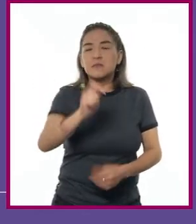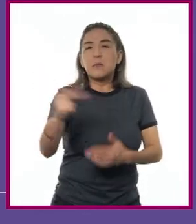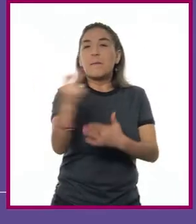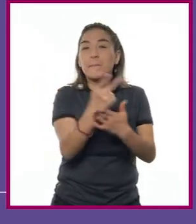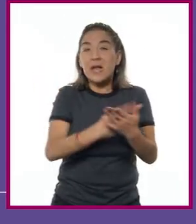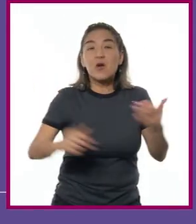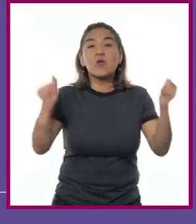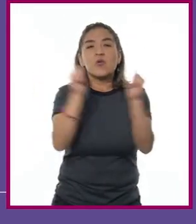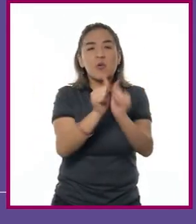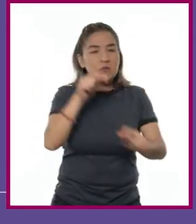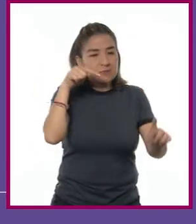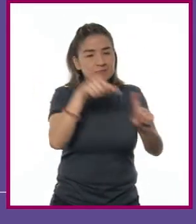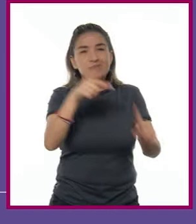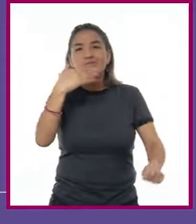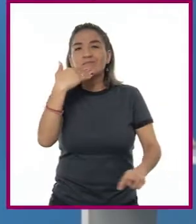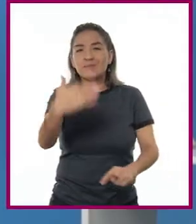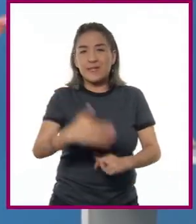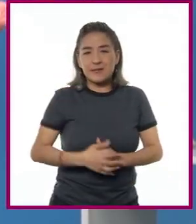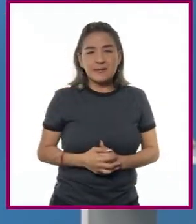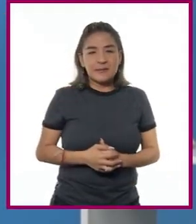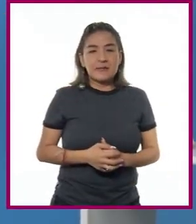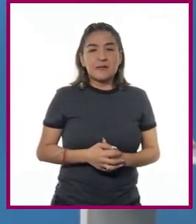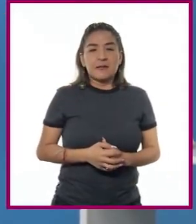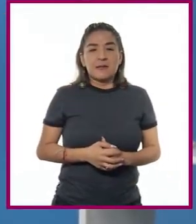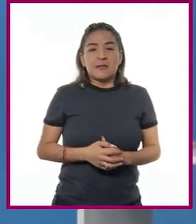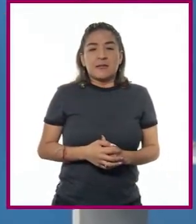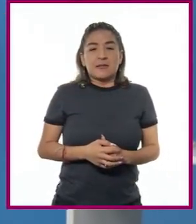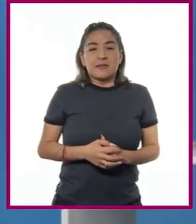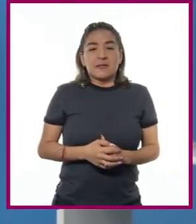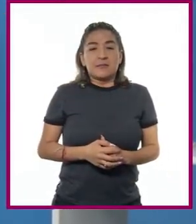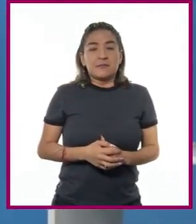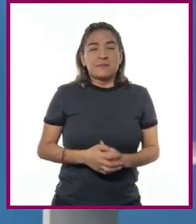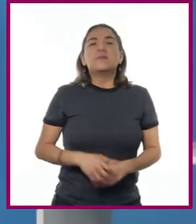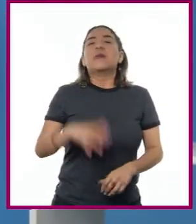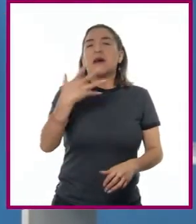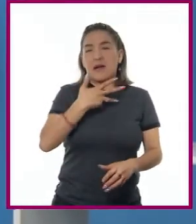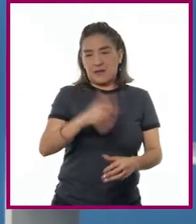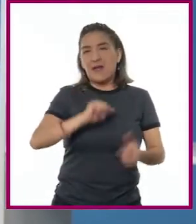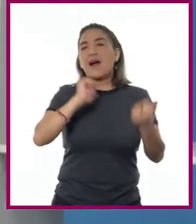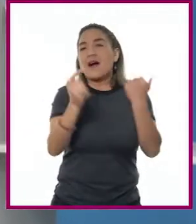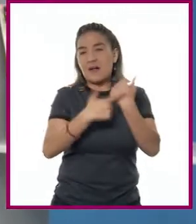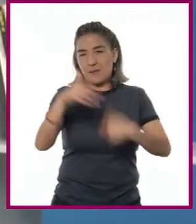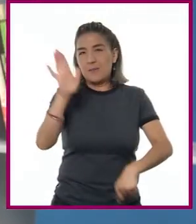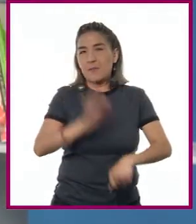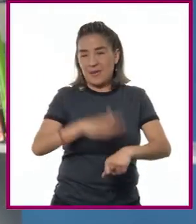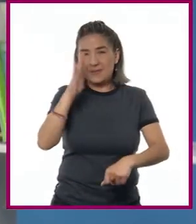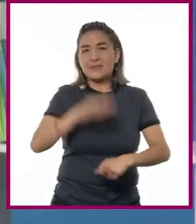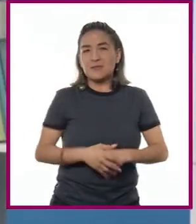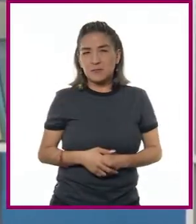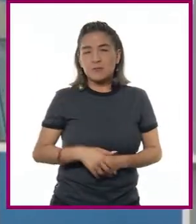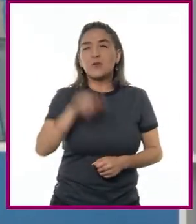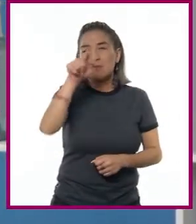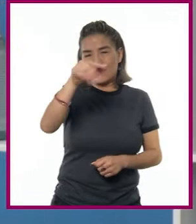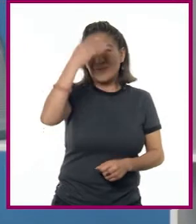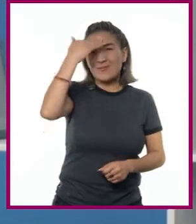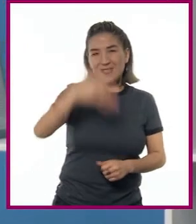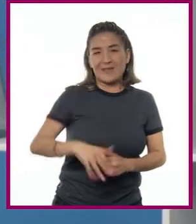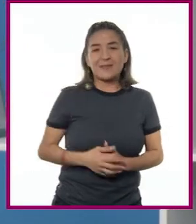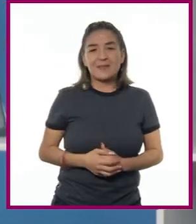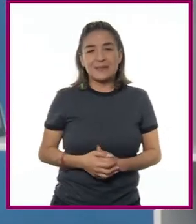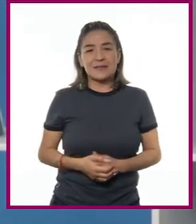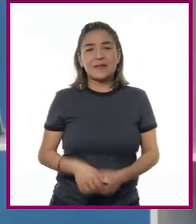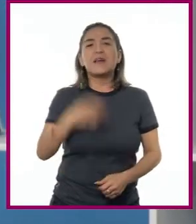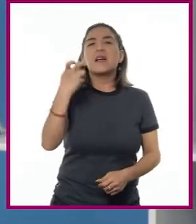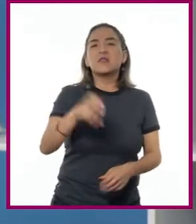planearse con esa intención. Pero hay algo más. Como ustedes pueden imaginar, todas las